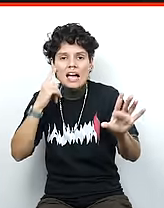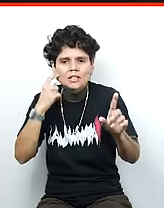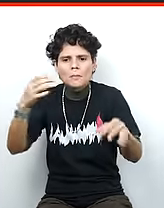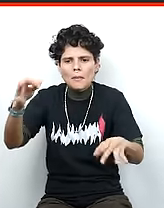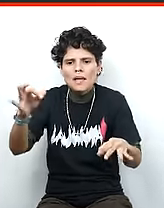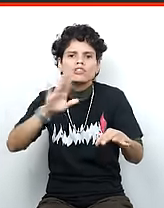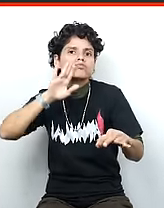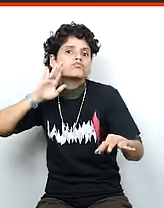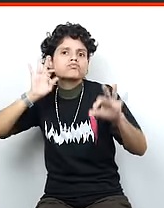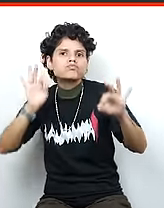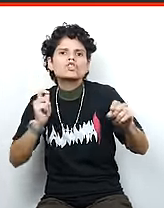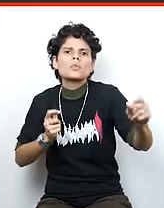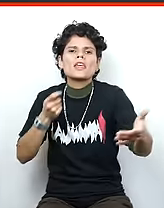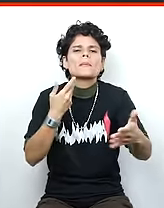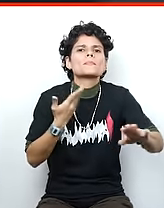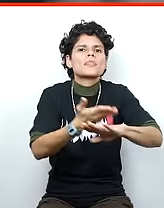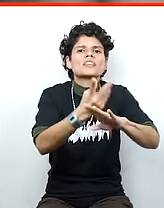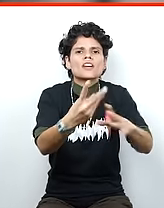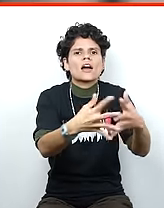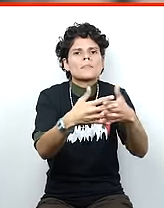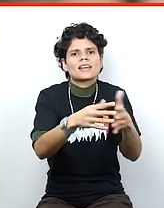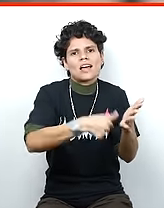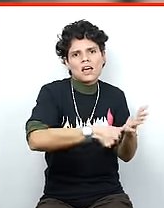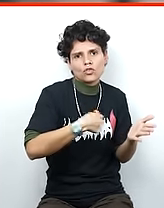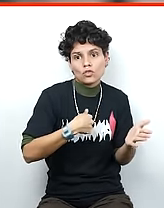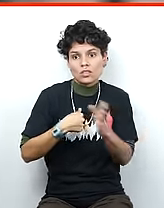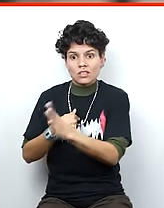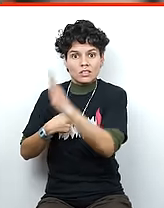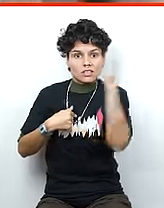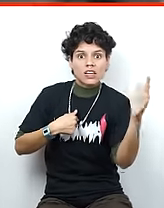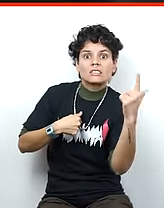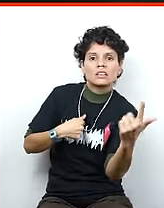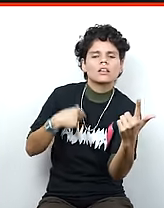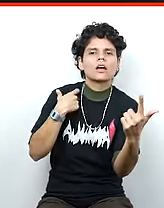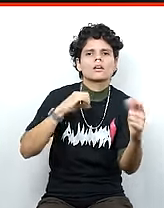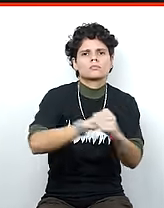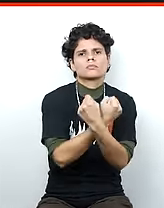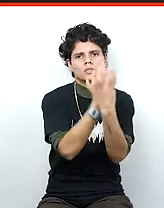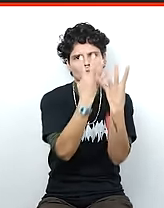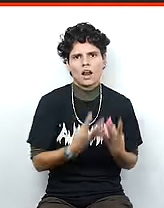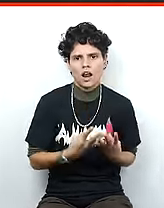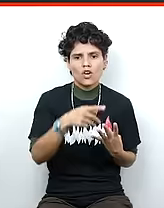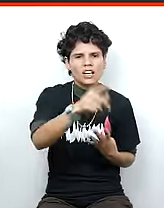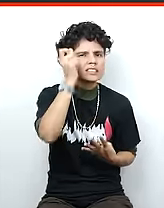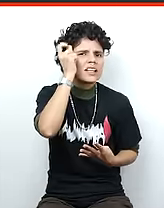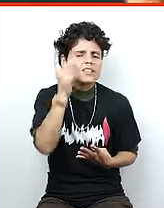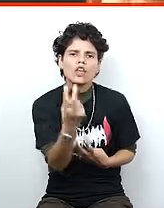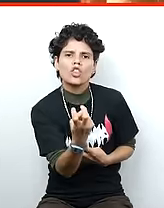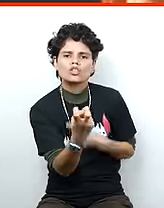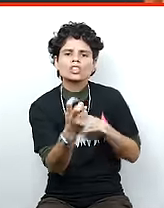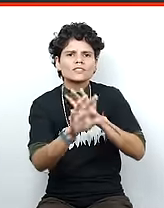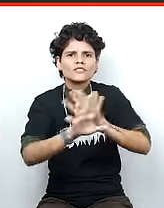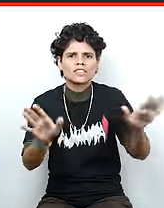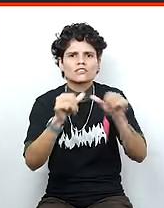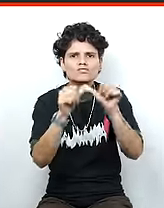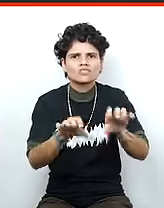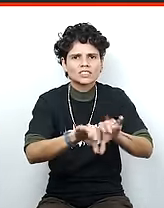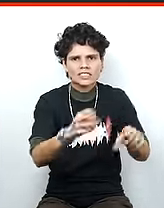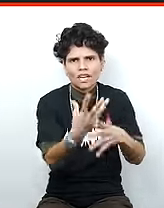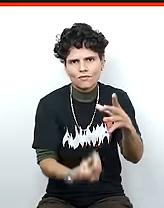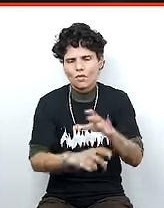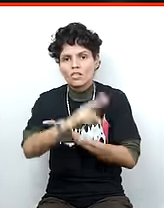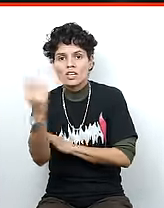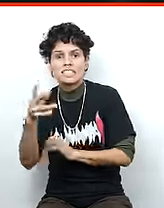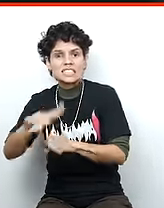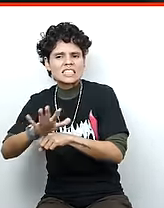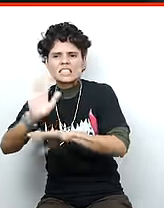ahí metía mis papeles para hacerme americano. Pero entonces los hueones, el 7 me encerraron. Sabían que el 12 yo terminaba mi probatoria y sabían que el 15 yo tenía la última